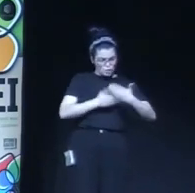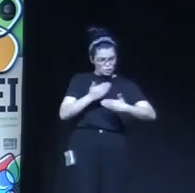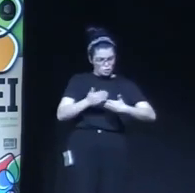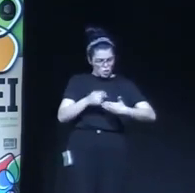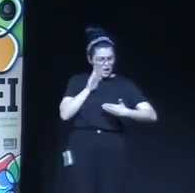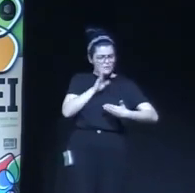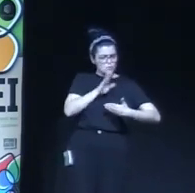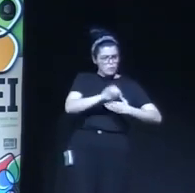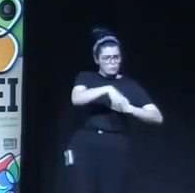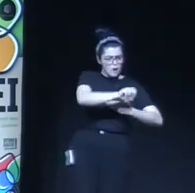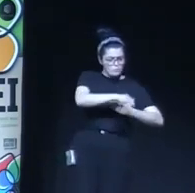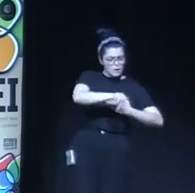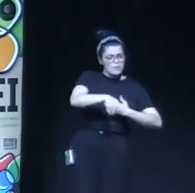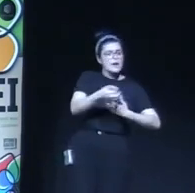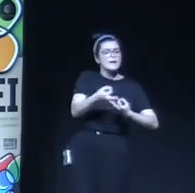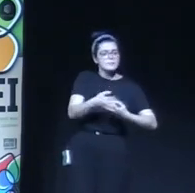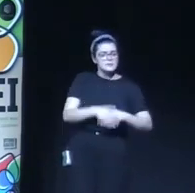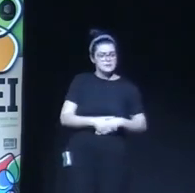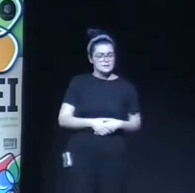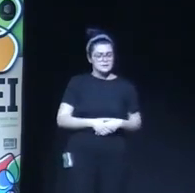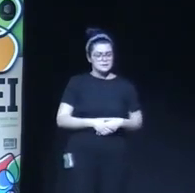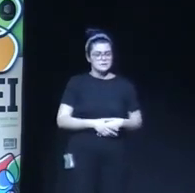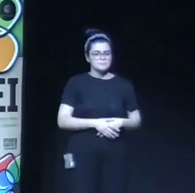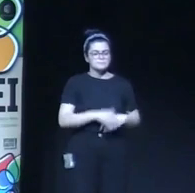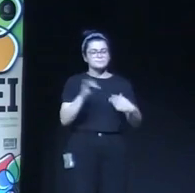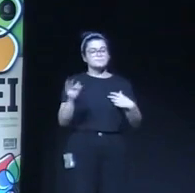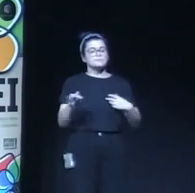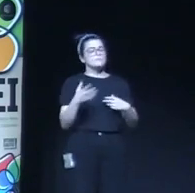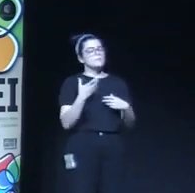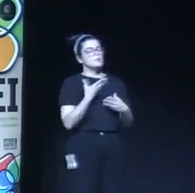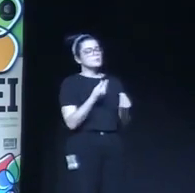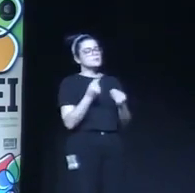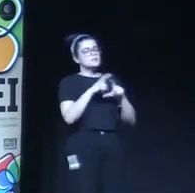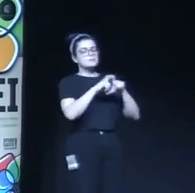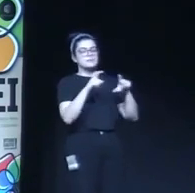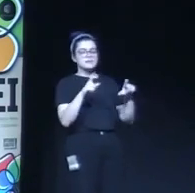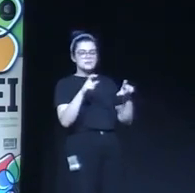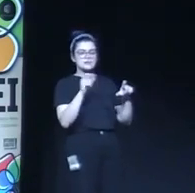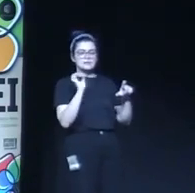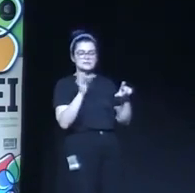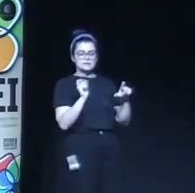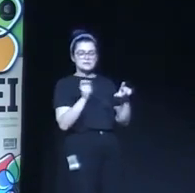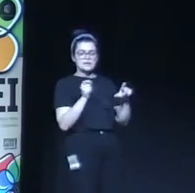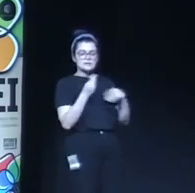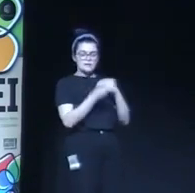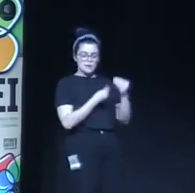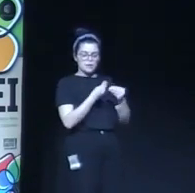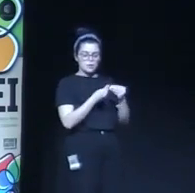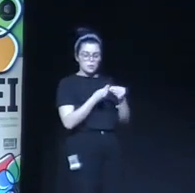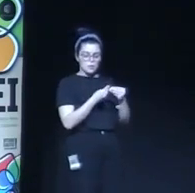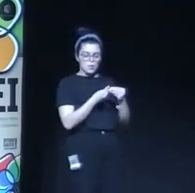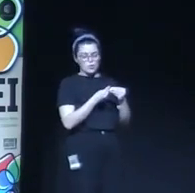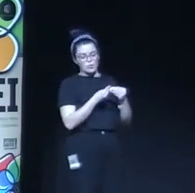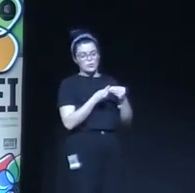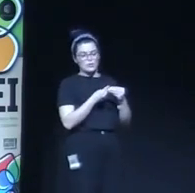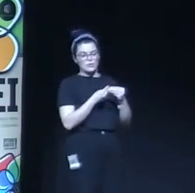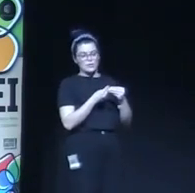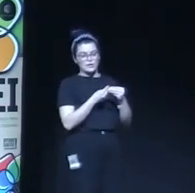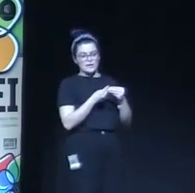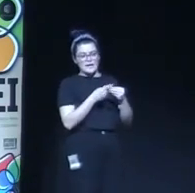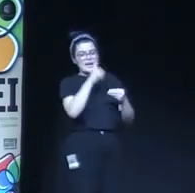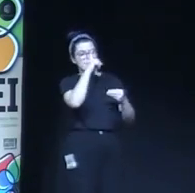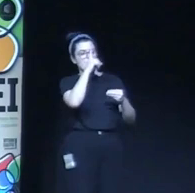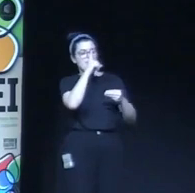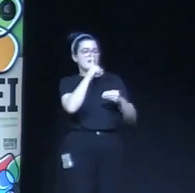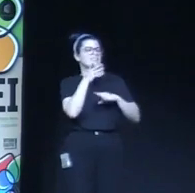Hay muchas empresas ahora que están haciendo esto del greenwashing y me vienen además más ejemplos a la cabeza de empresas, no solo greenwashing, sino se